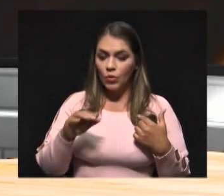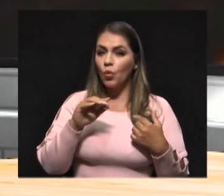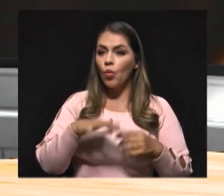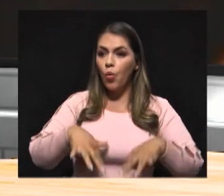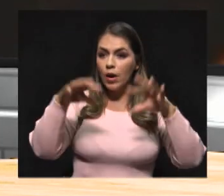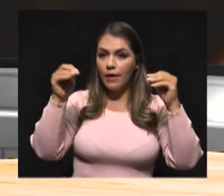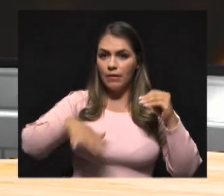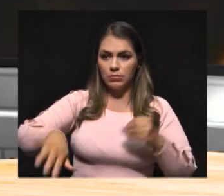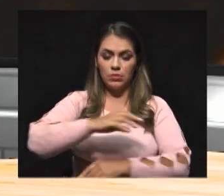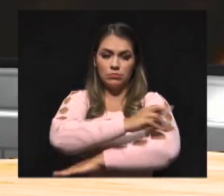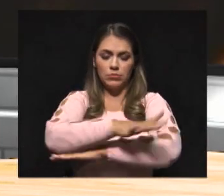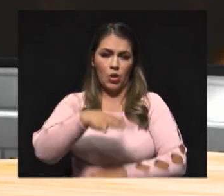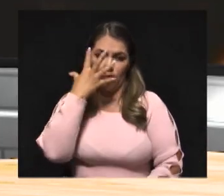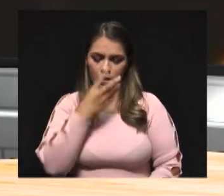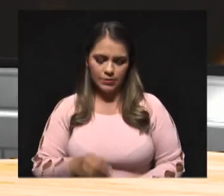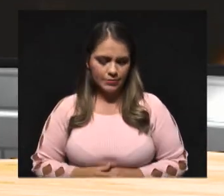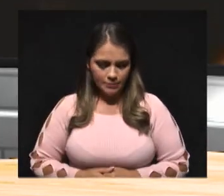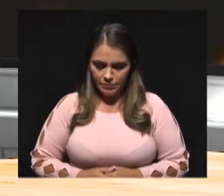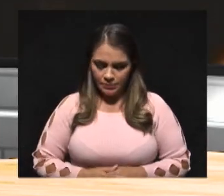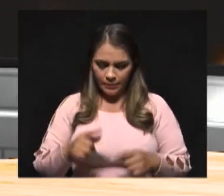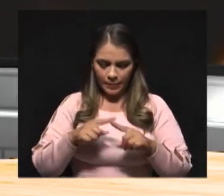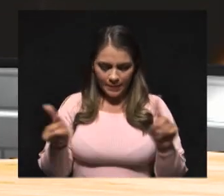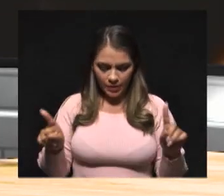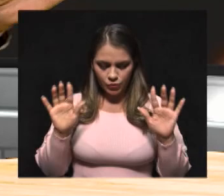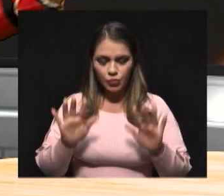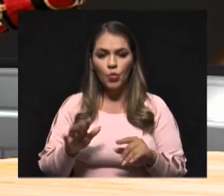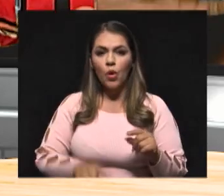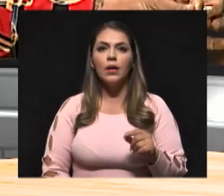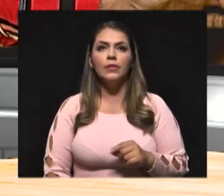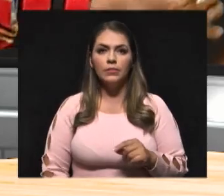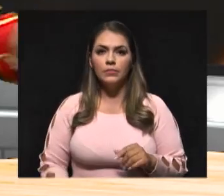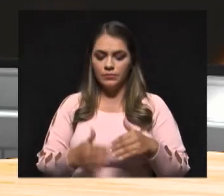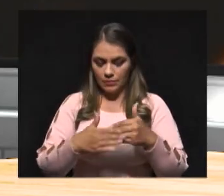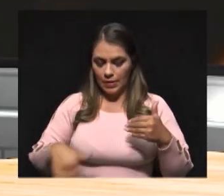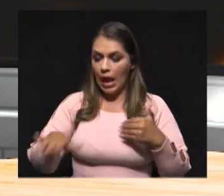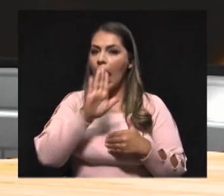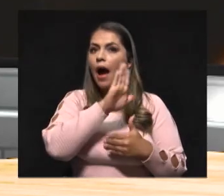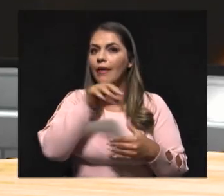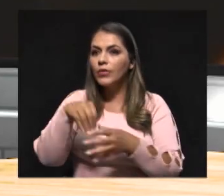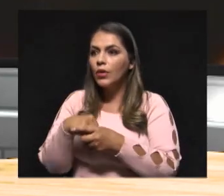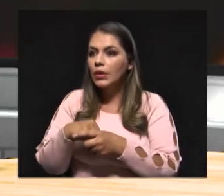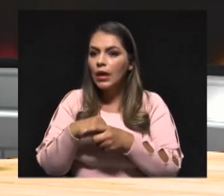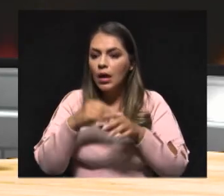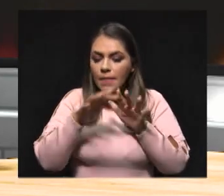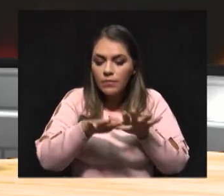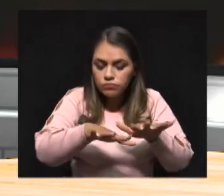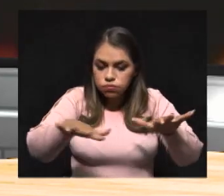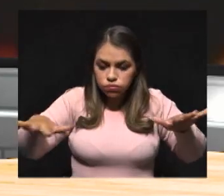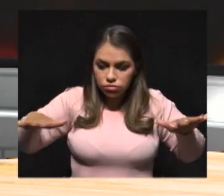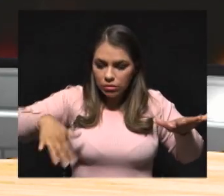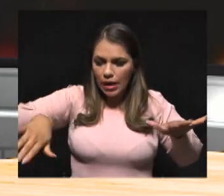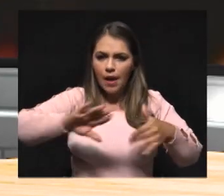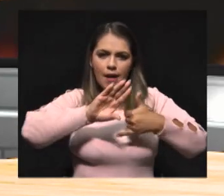son las primeras playas en las que pensamos pero antioquia tiene si estiramos como decimos toda esa ruta en el mar caribe